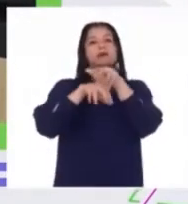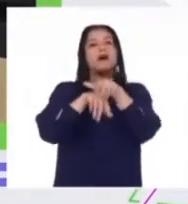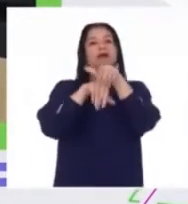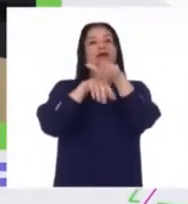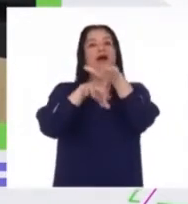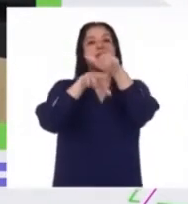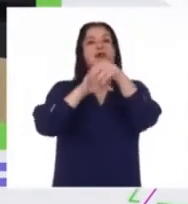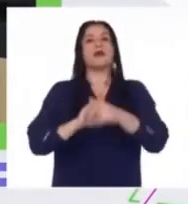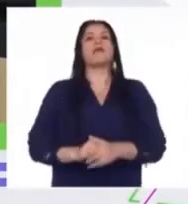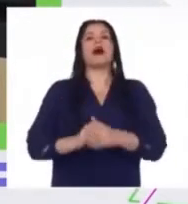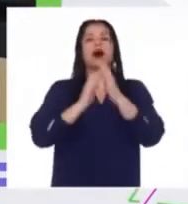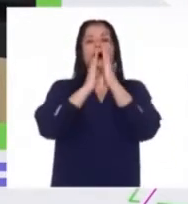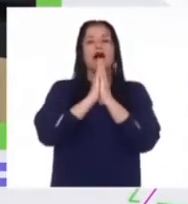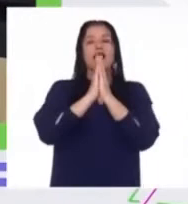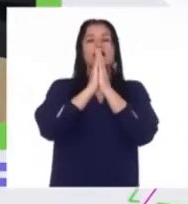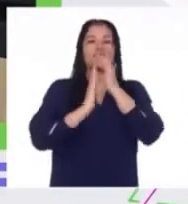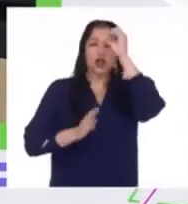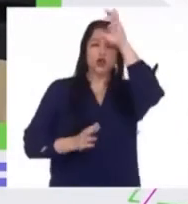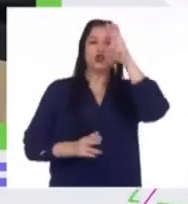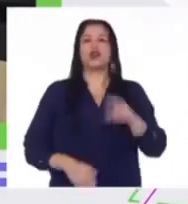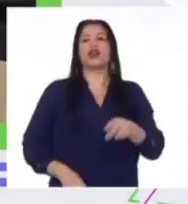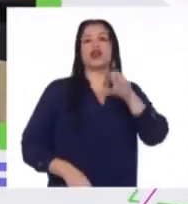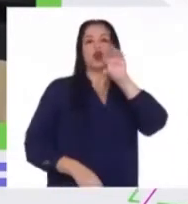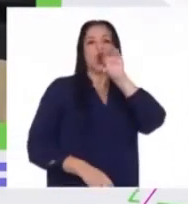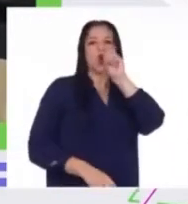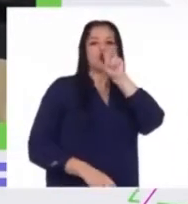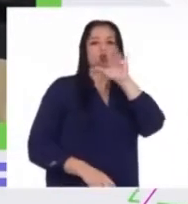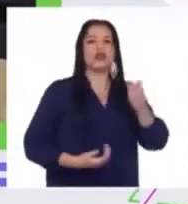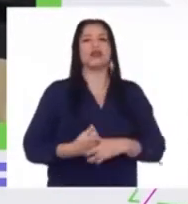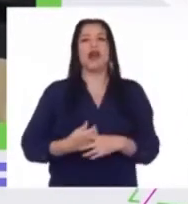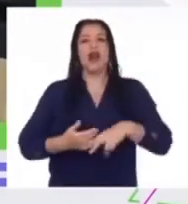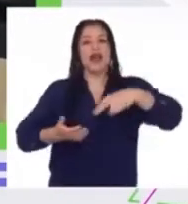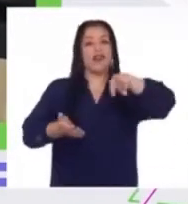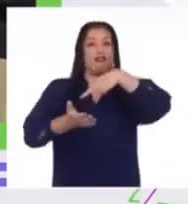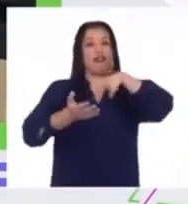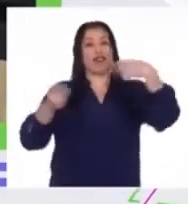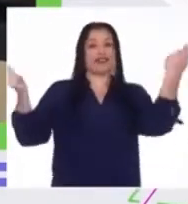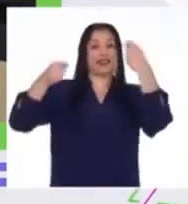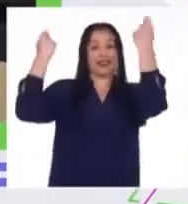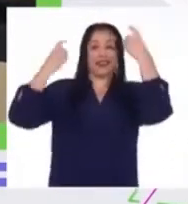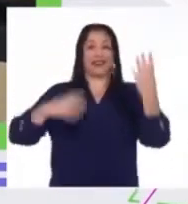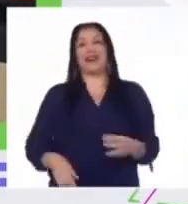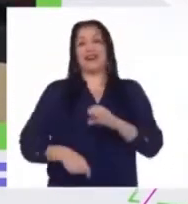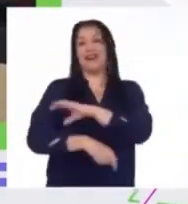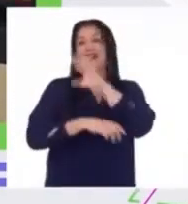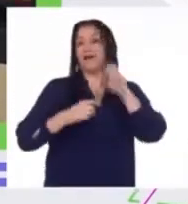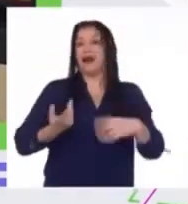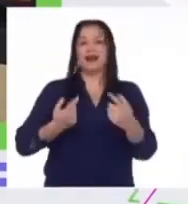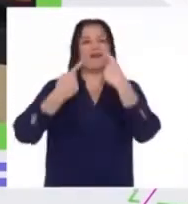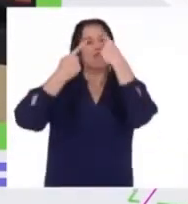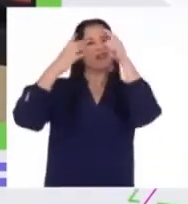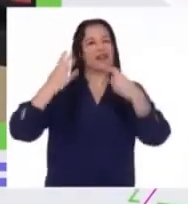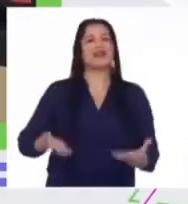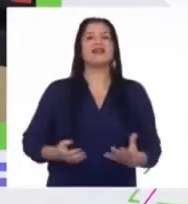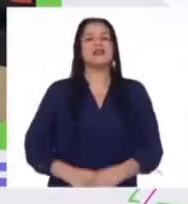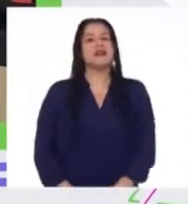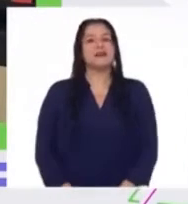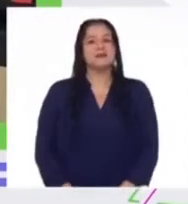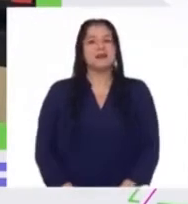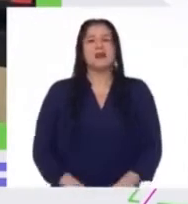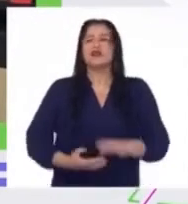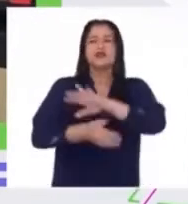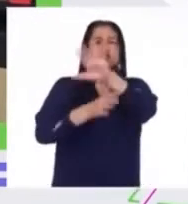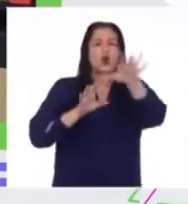de Coyuriti en el Cusco, los carnavales cajamarquinos, la gran riqueza de toda